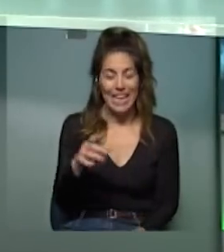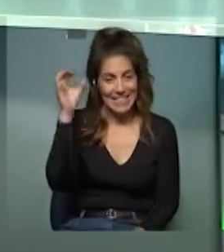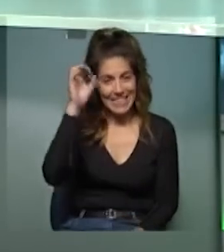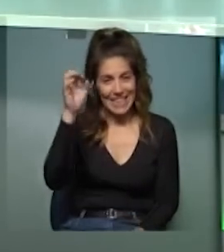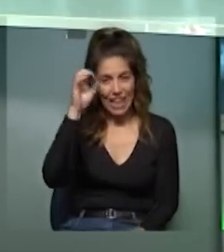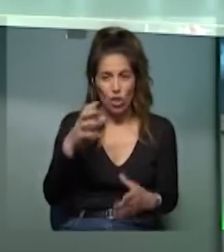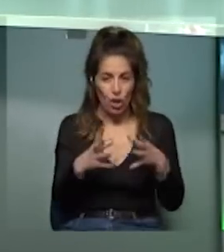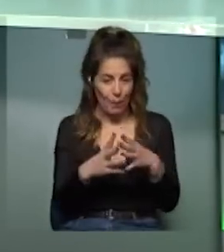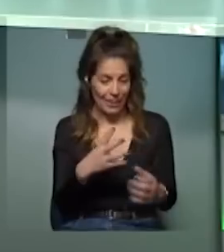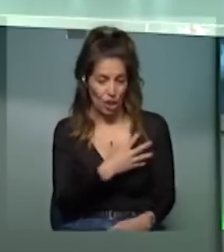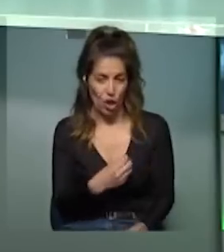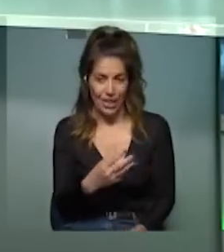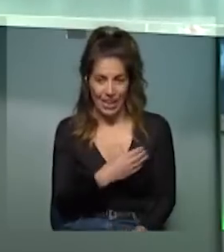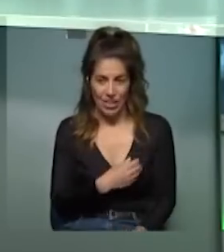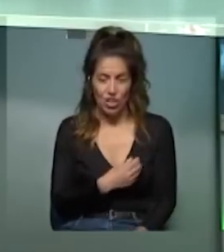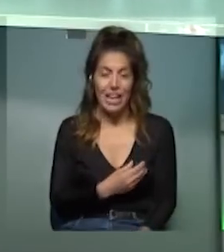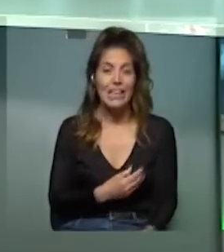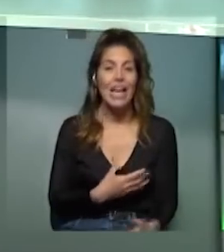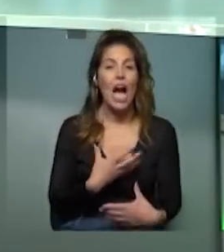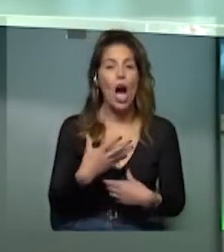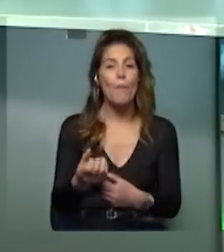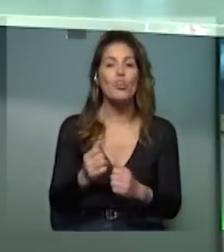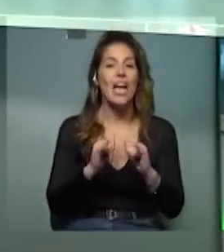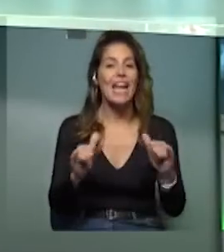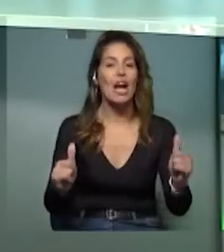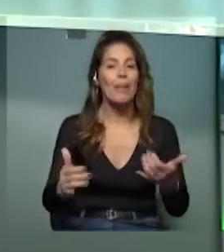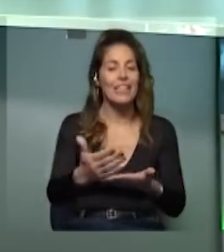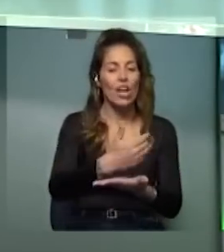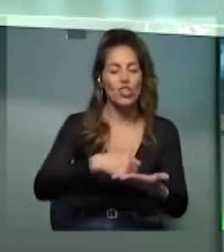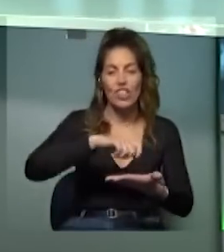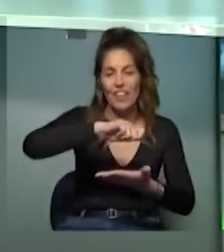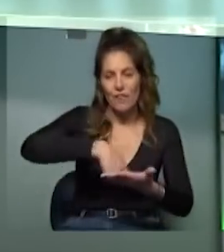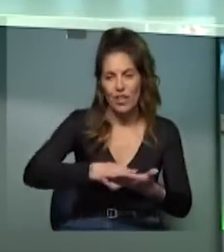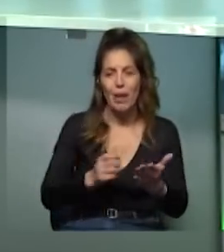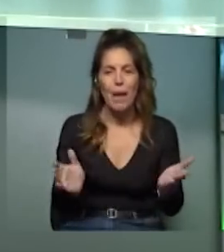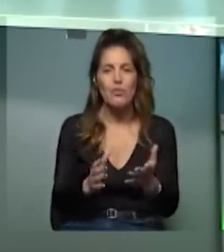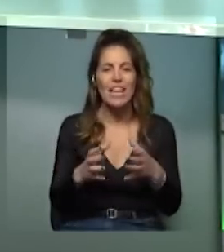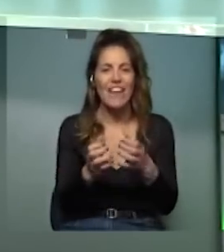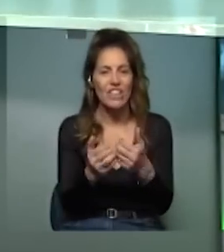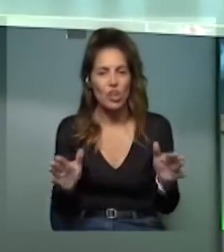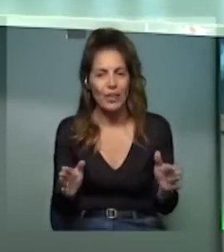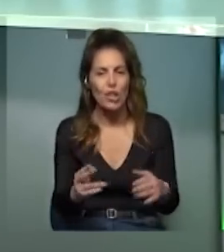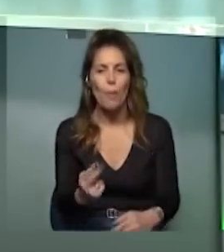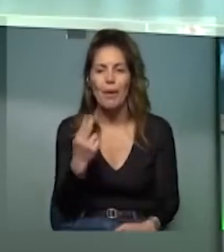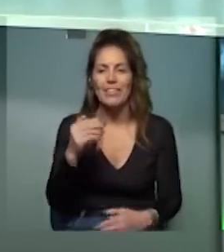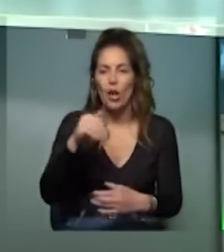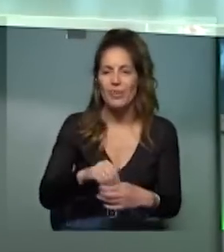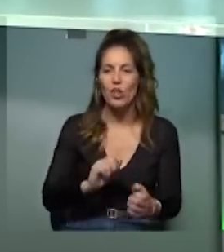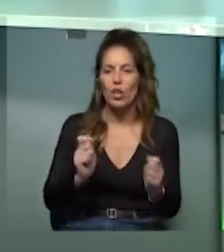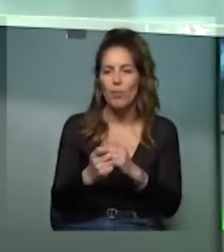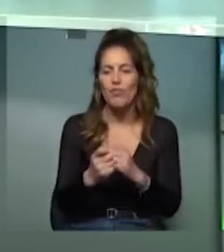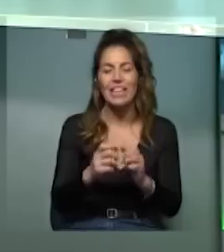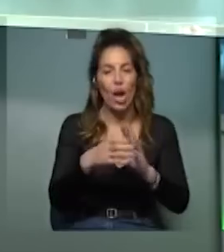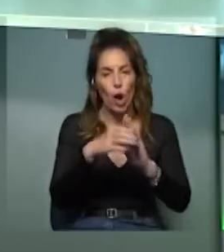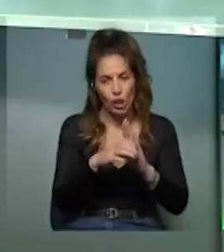Nacional que escuchábamos recién Juan estraneo se adhirió a la campaña de recolección de firmas impulsada por Cabildo abierto para evitar un plebiscito que modifique la